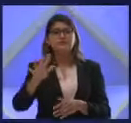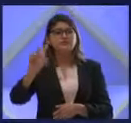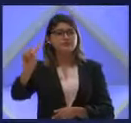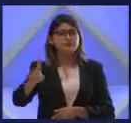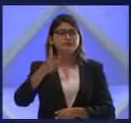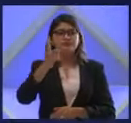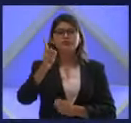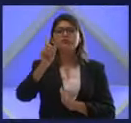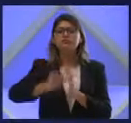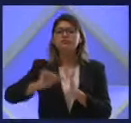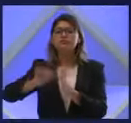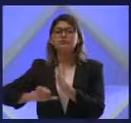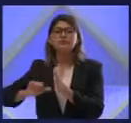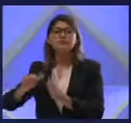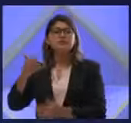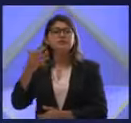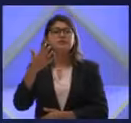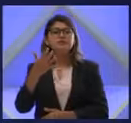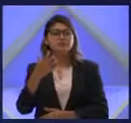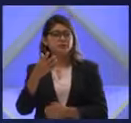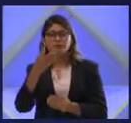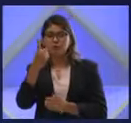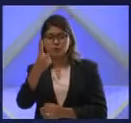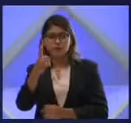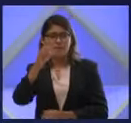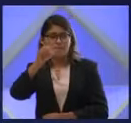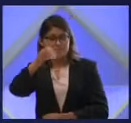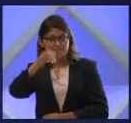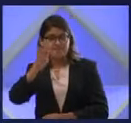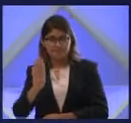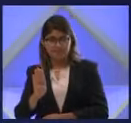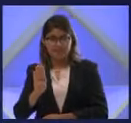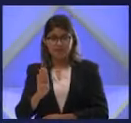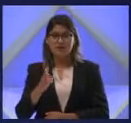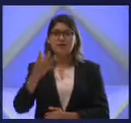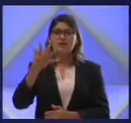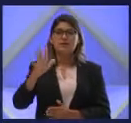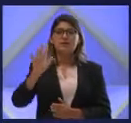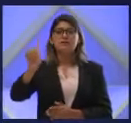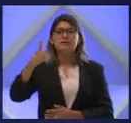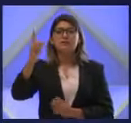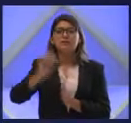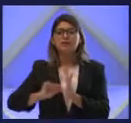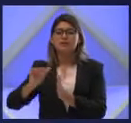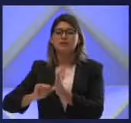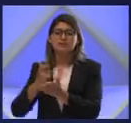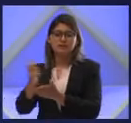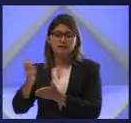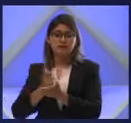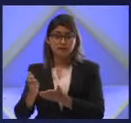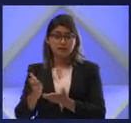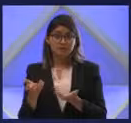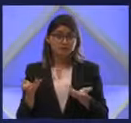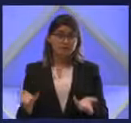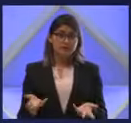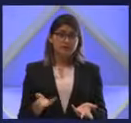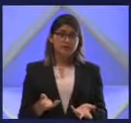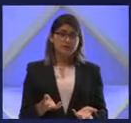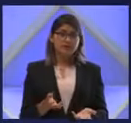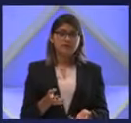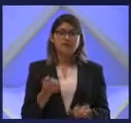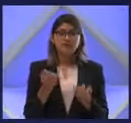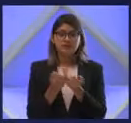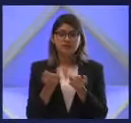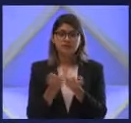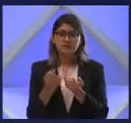megabit por mes allí es donde está toda la optimización que mencionaba en el caso de los